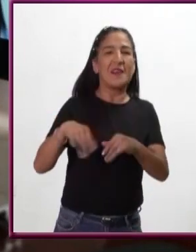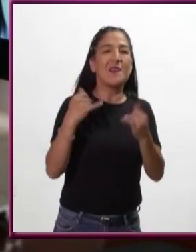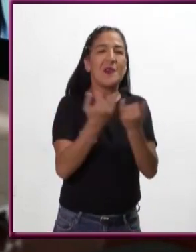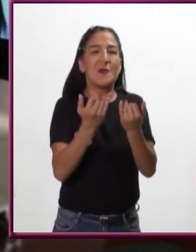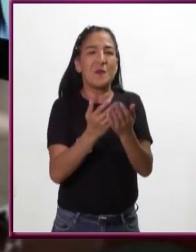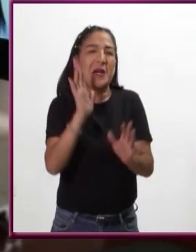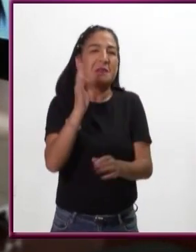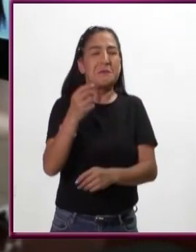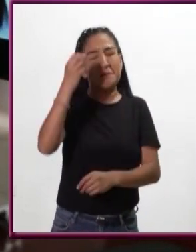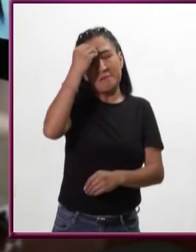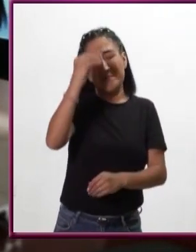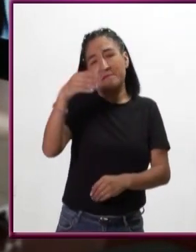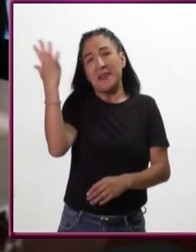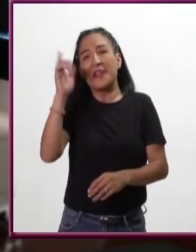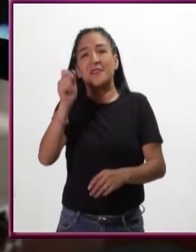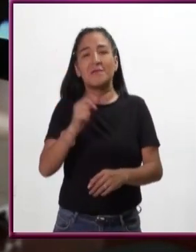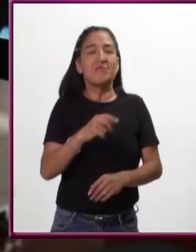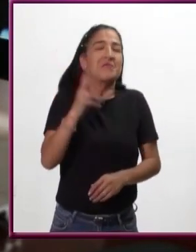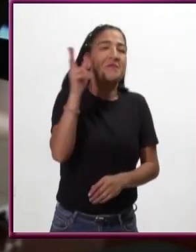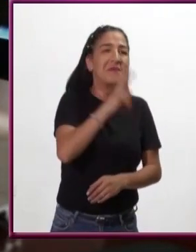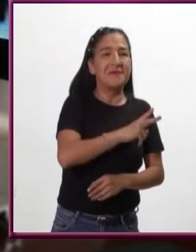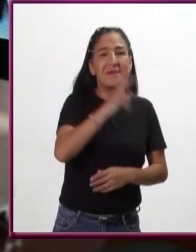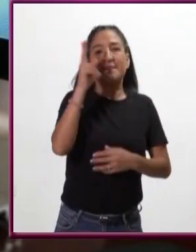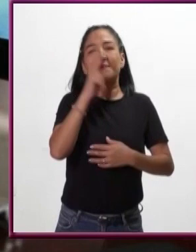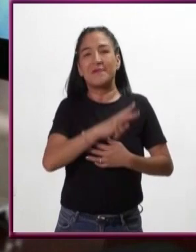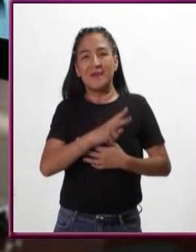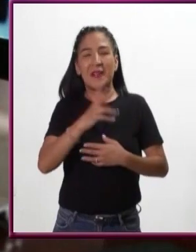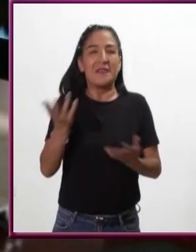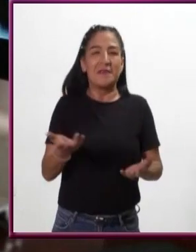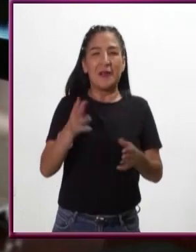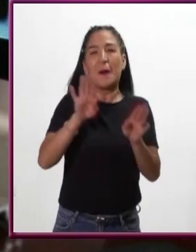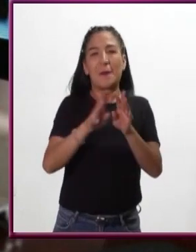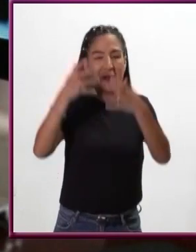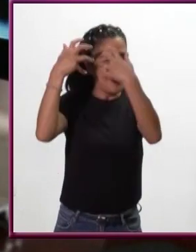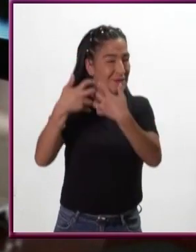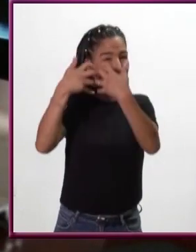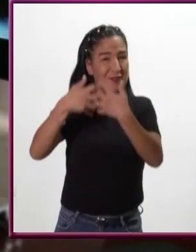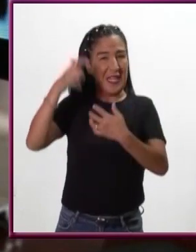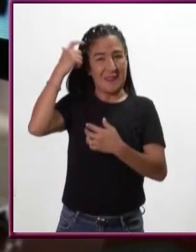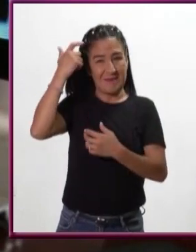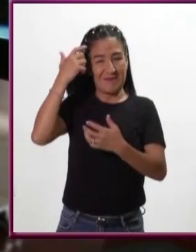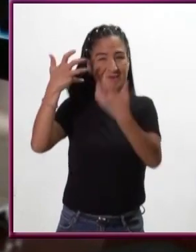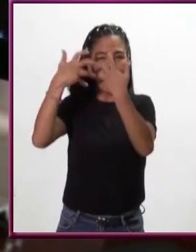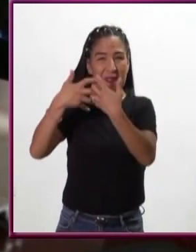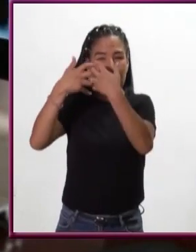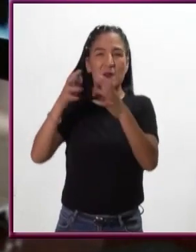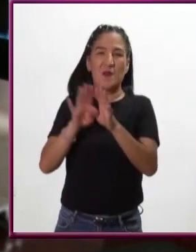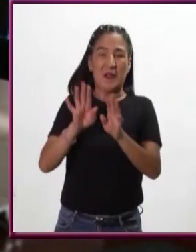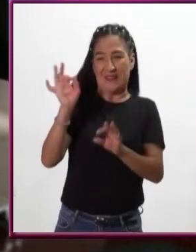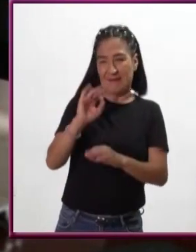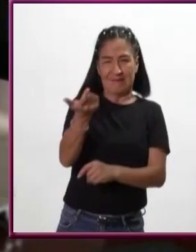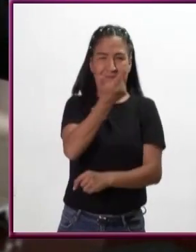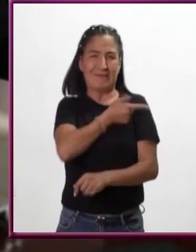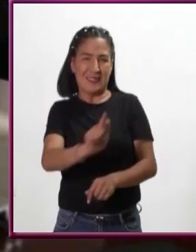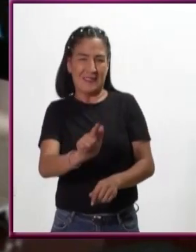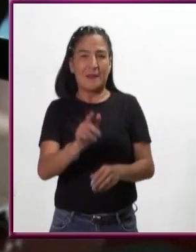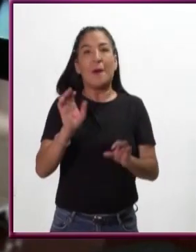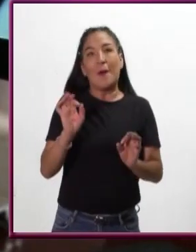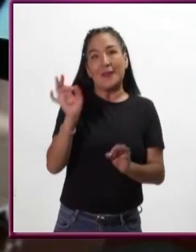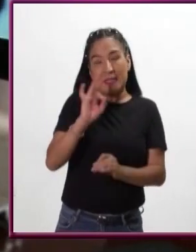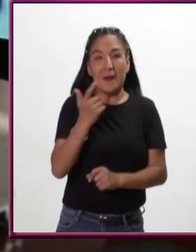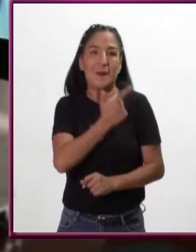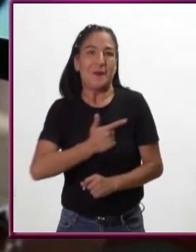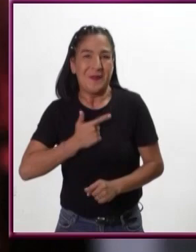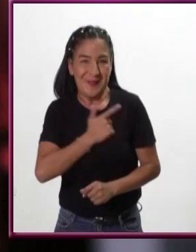que lo hacemos como inconsciente, ¿no? O sea, respiramos y procesa nuestro cerebro, al menos que sea algo que nos desagrada o que nos